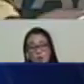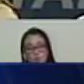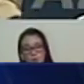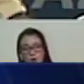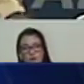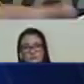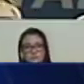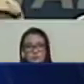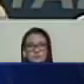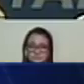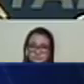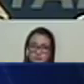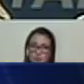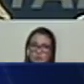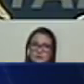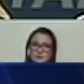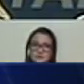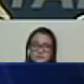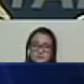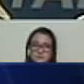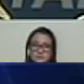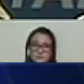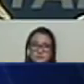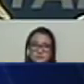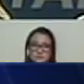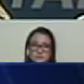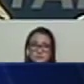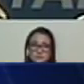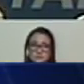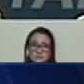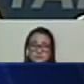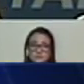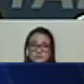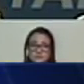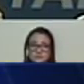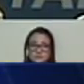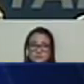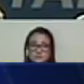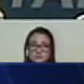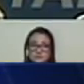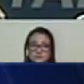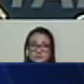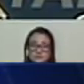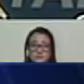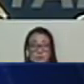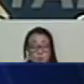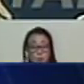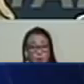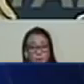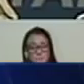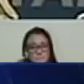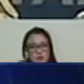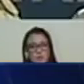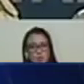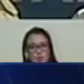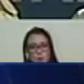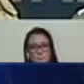los venezolanos. Un mensaje de la necesidad, como bien convocó el presidente electo Nicolás Maduro, a un diálogo